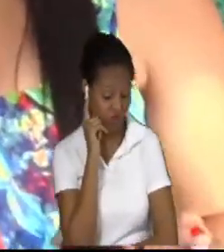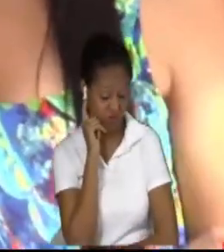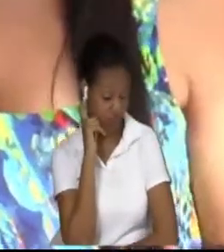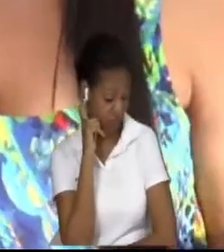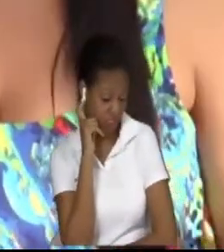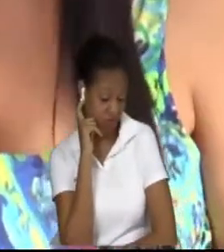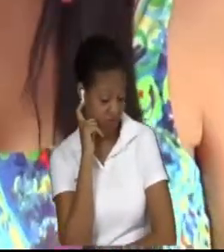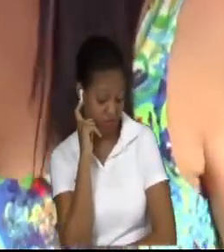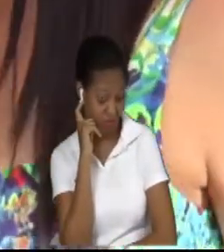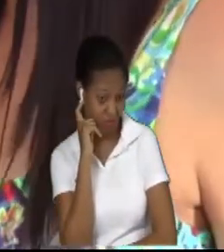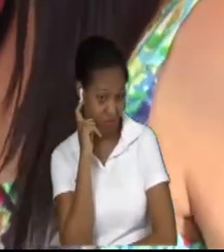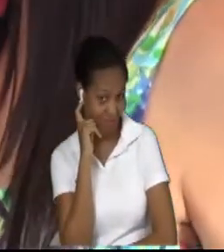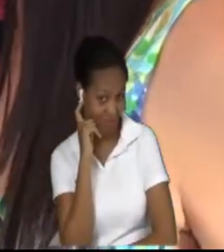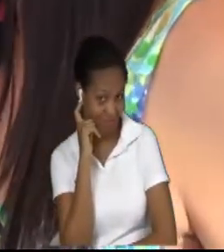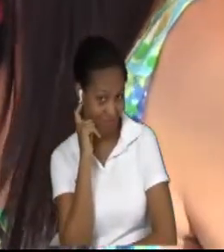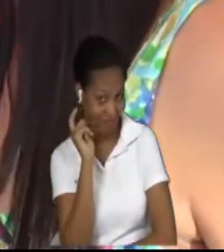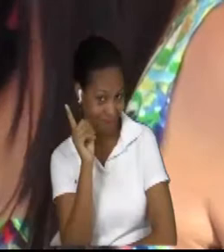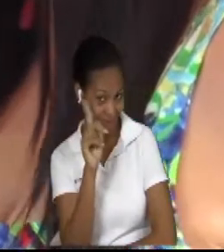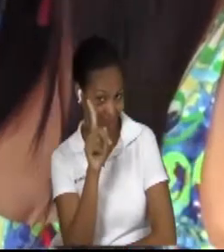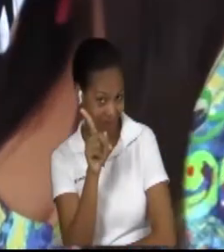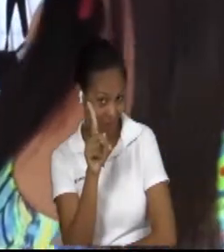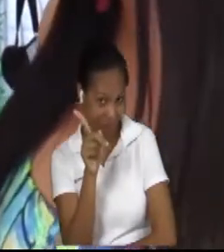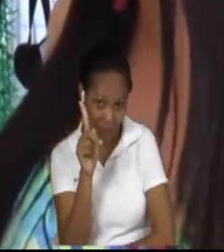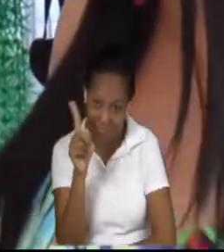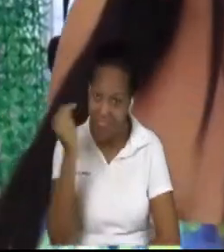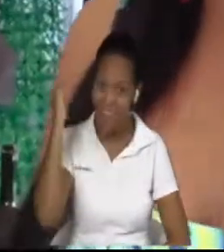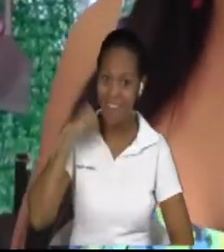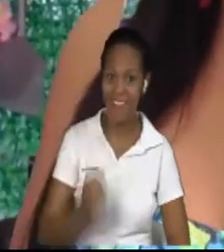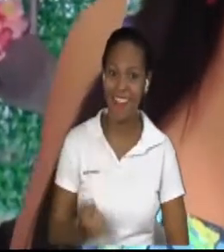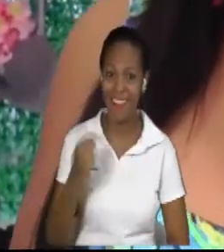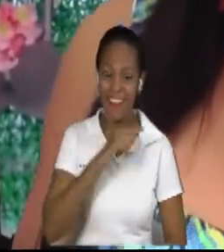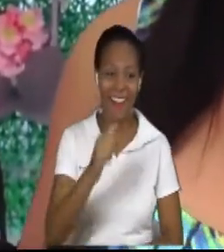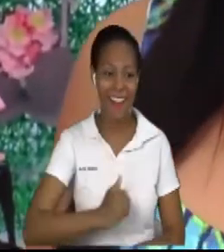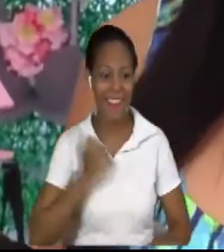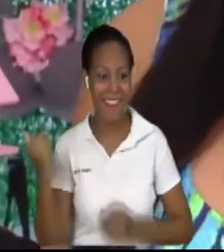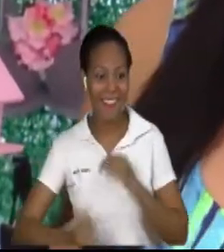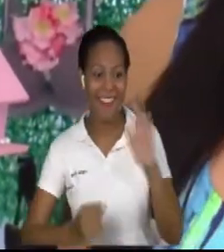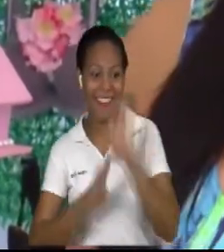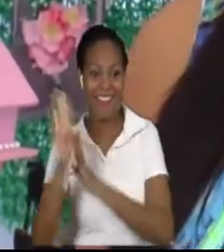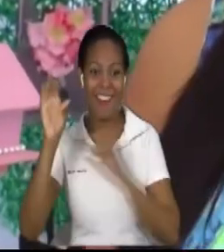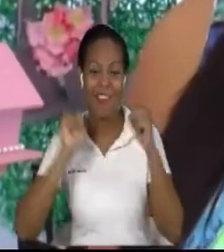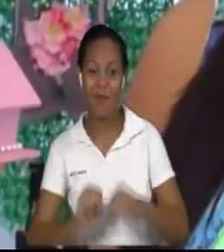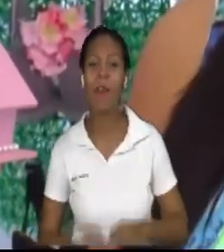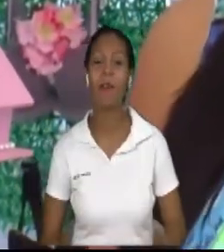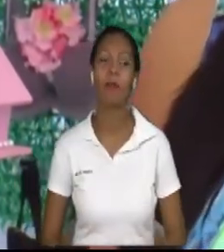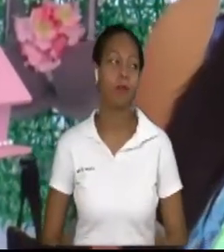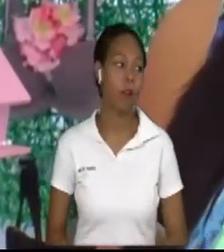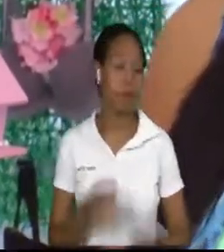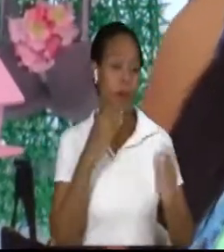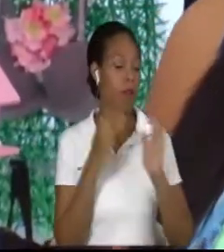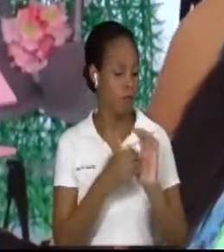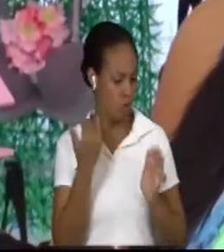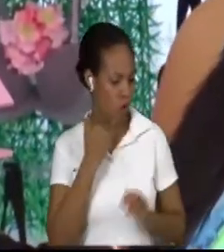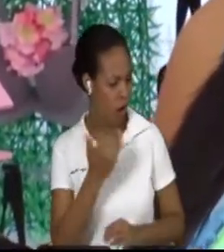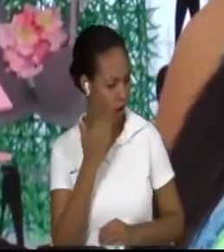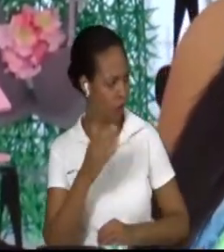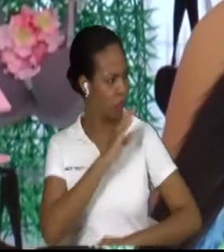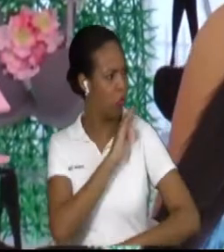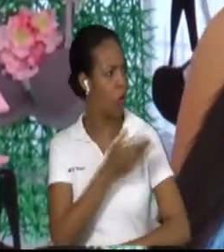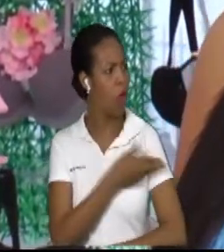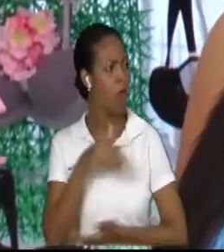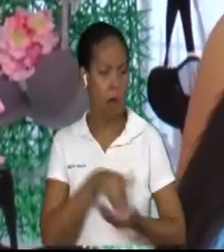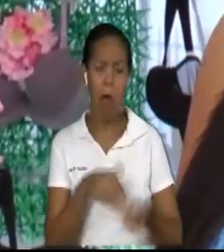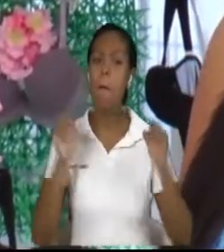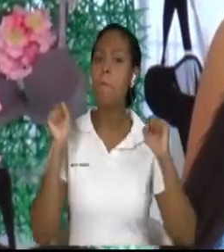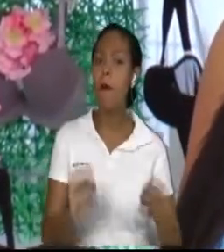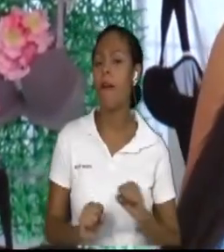oigan, mujeres, hay alternativas para que nosotras mismas salgamos adelante. Claro que sí, esto es una muestra que las mujeres somos berracas, de que sí podemos.